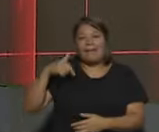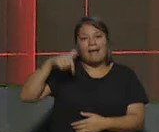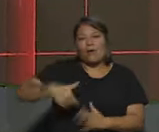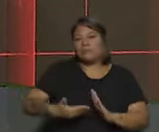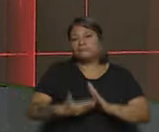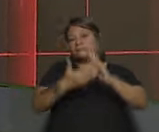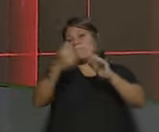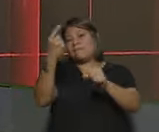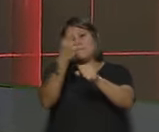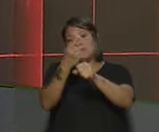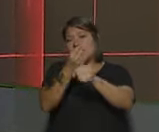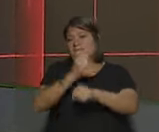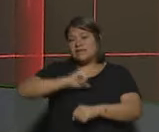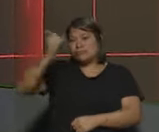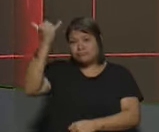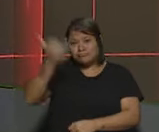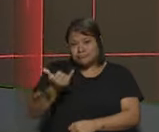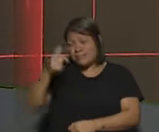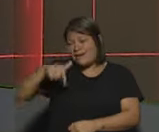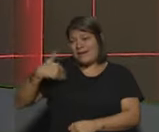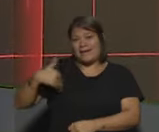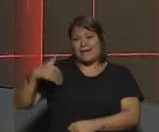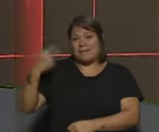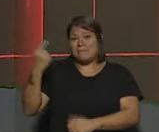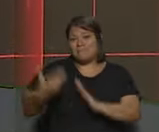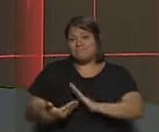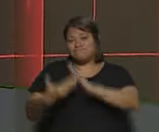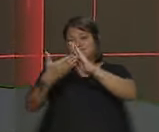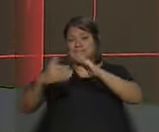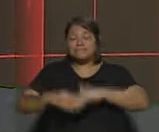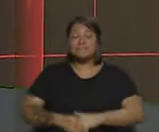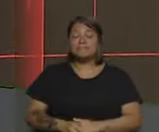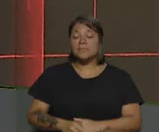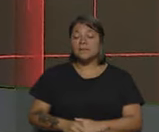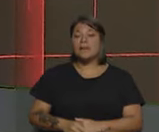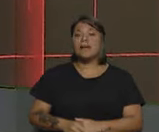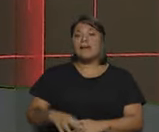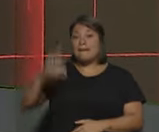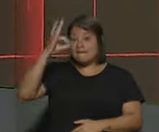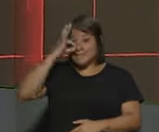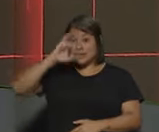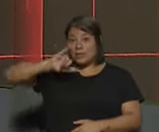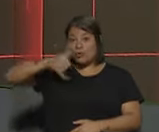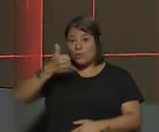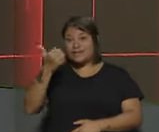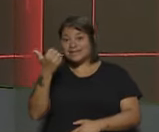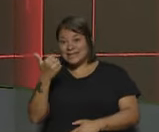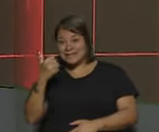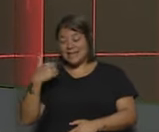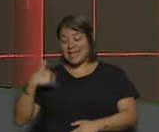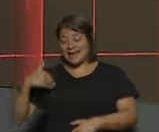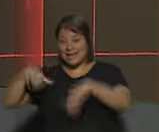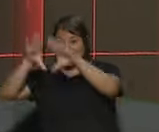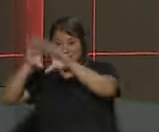inflación más alta la tenemos ante estos números eh 20,6 a nivel nacional y 19,5 a nivel